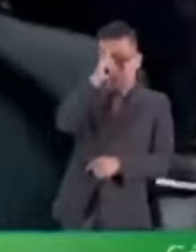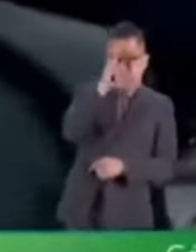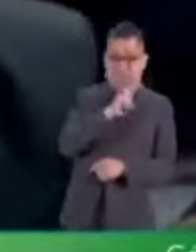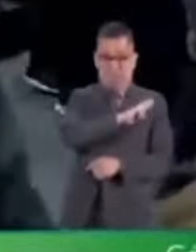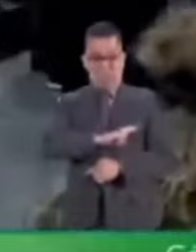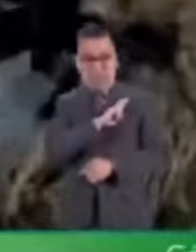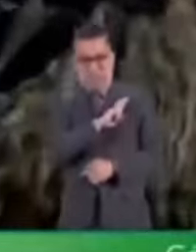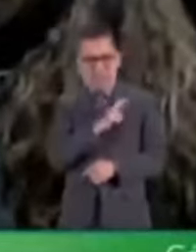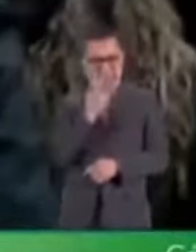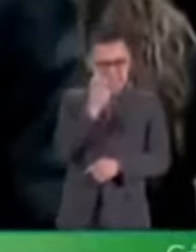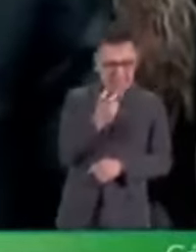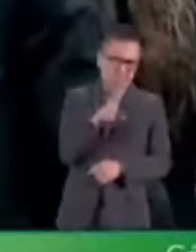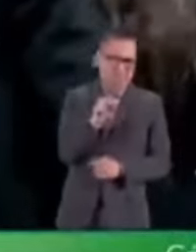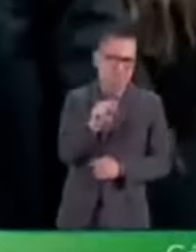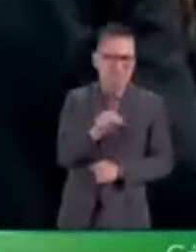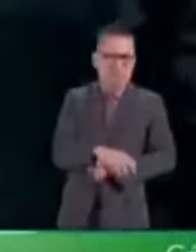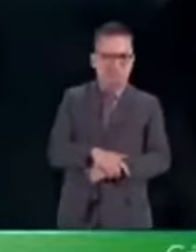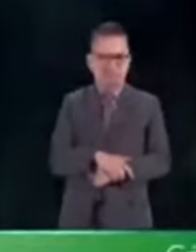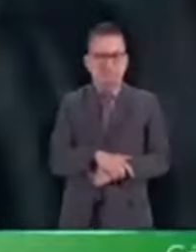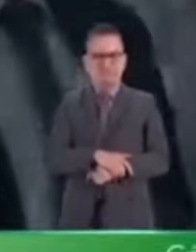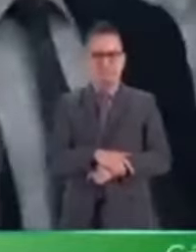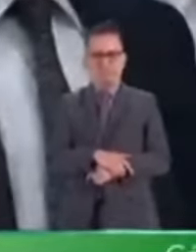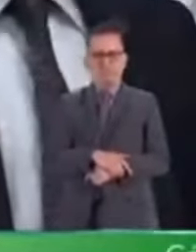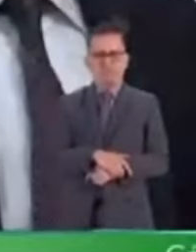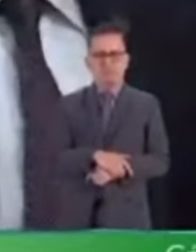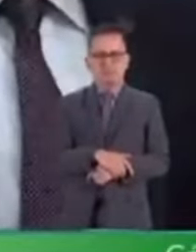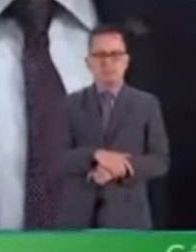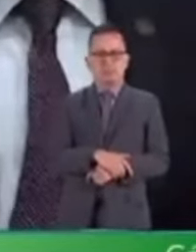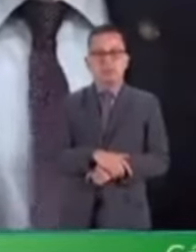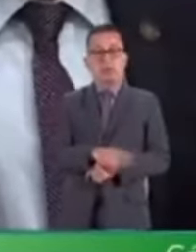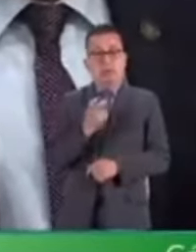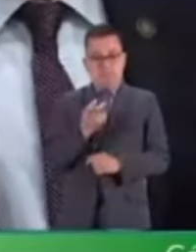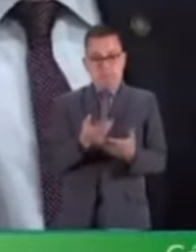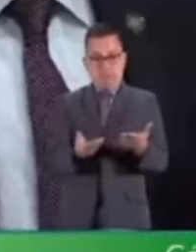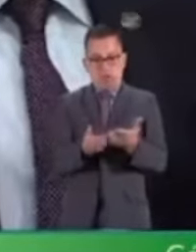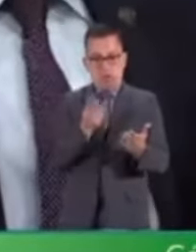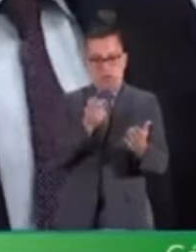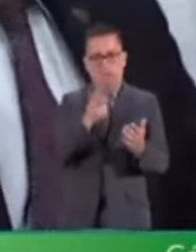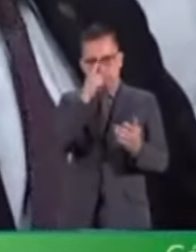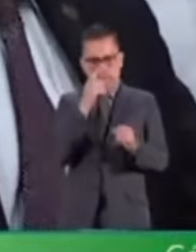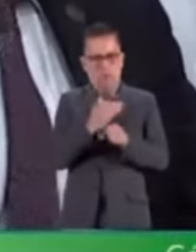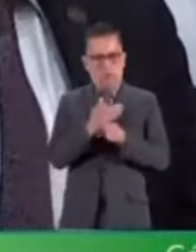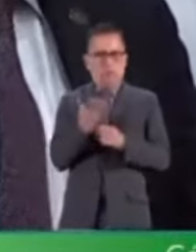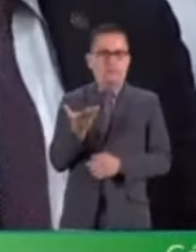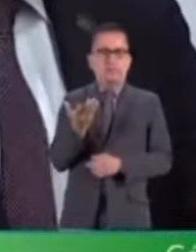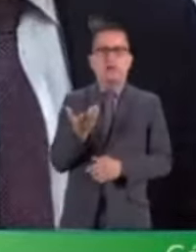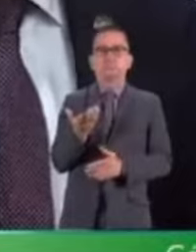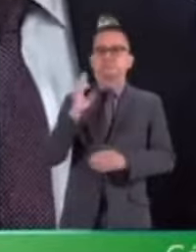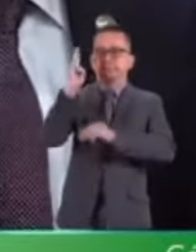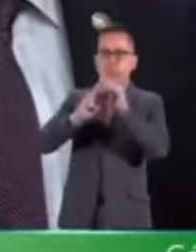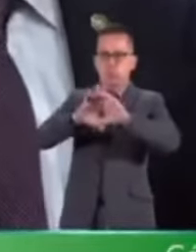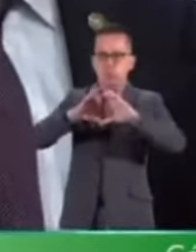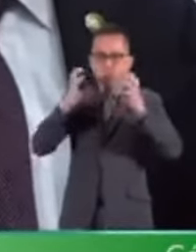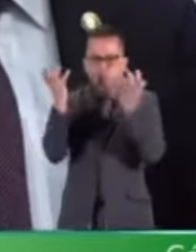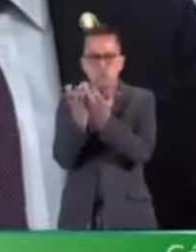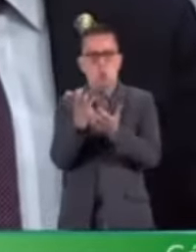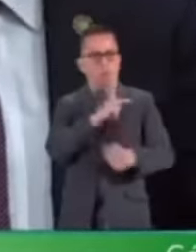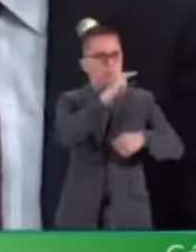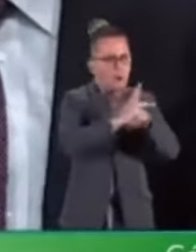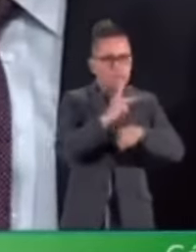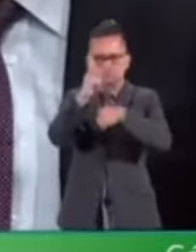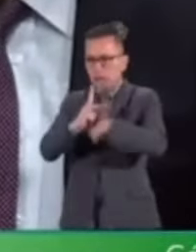del dogmatismo político. En este momento, las democracias en el mundo